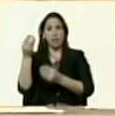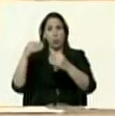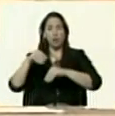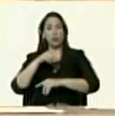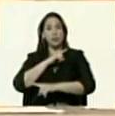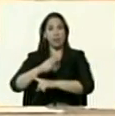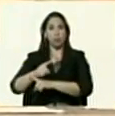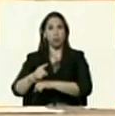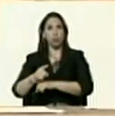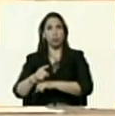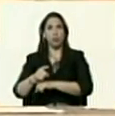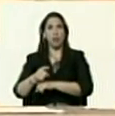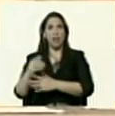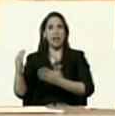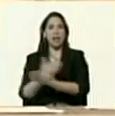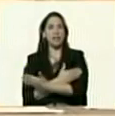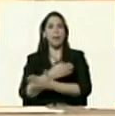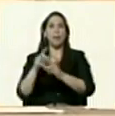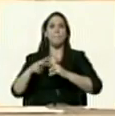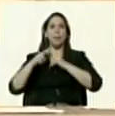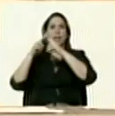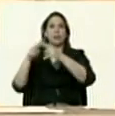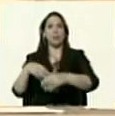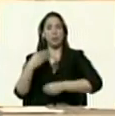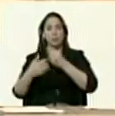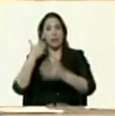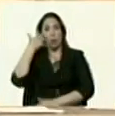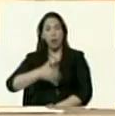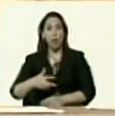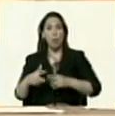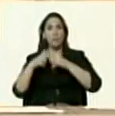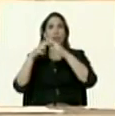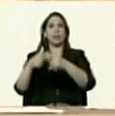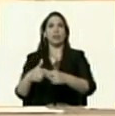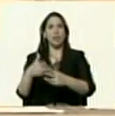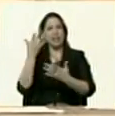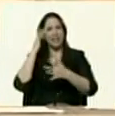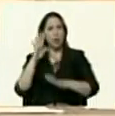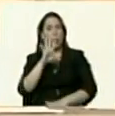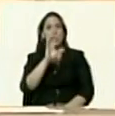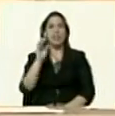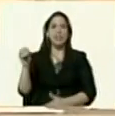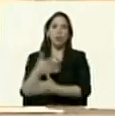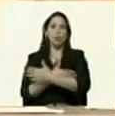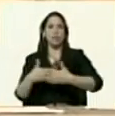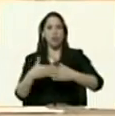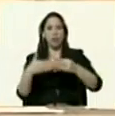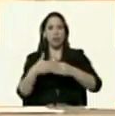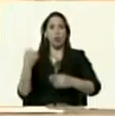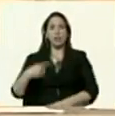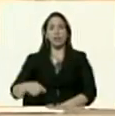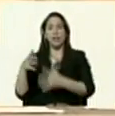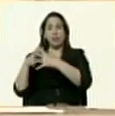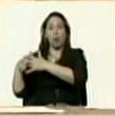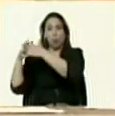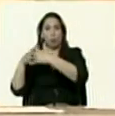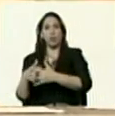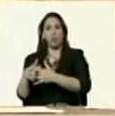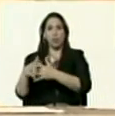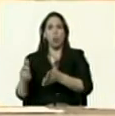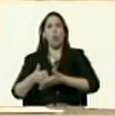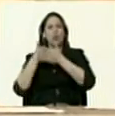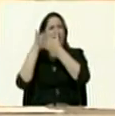le quitaba los préstamos. Y le congeló unos préstamos, creo que de 500 millones de dólares que tiene Estados Unidos, o unas